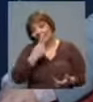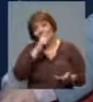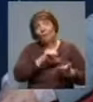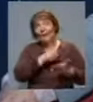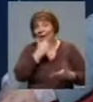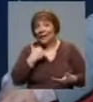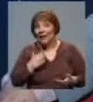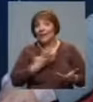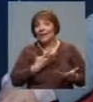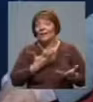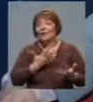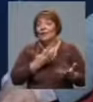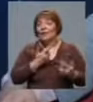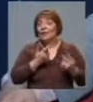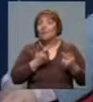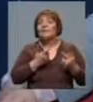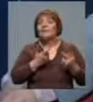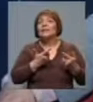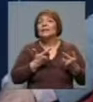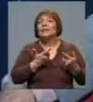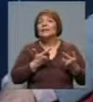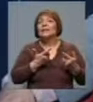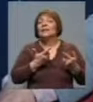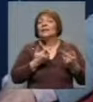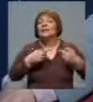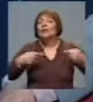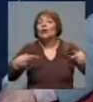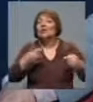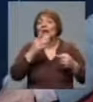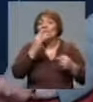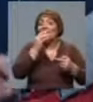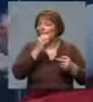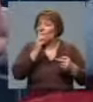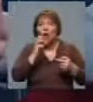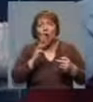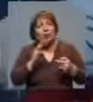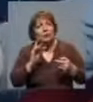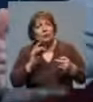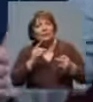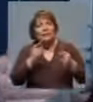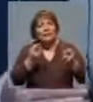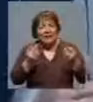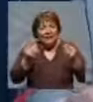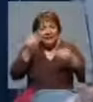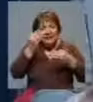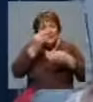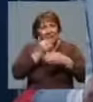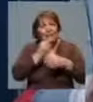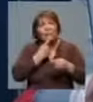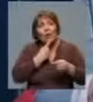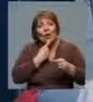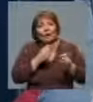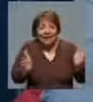país es un país que dio de fútbol entonces este todas esas cosas hacen que se encierre un poco en una política